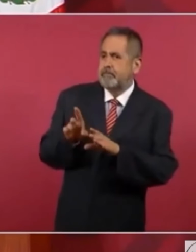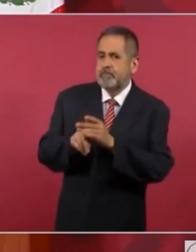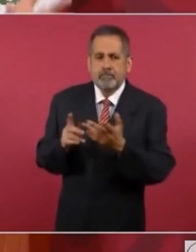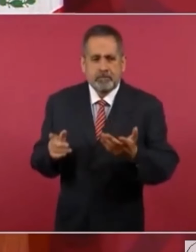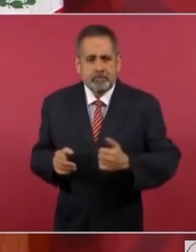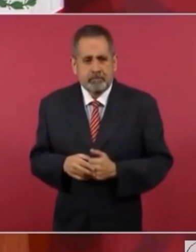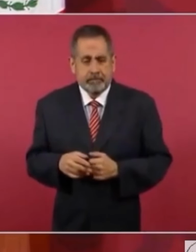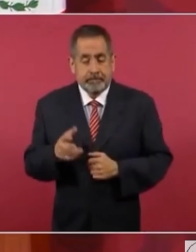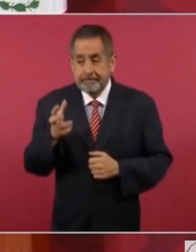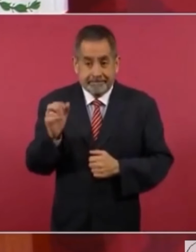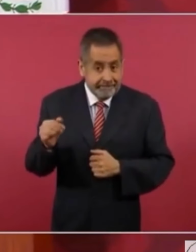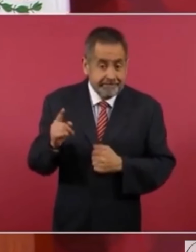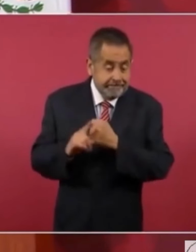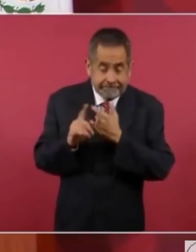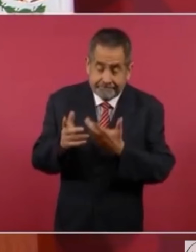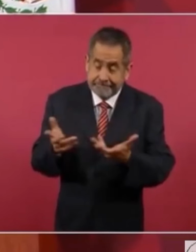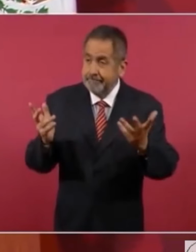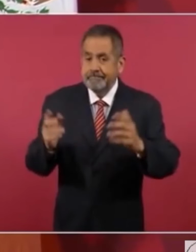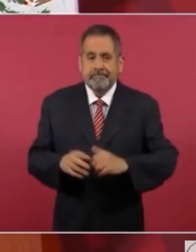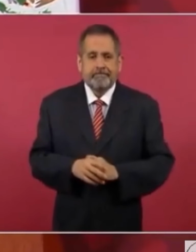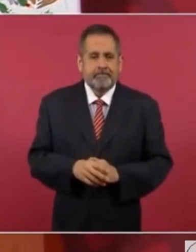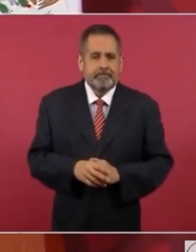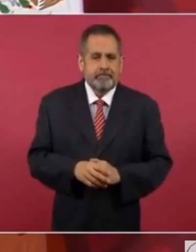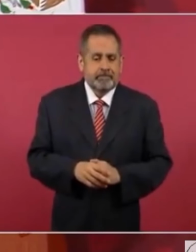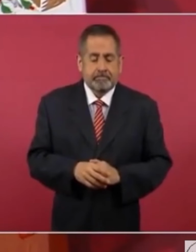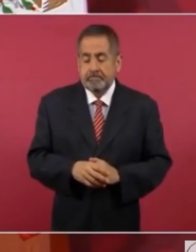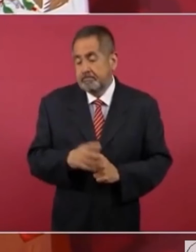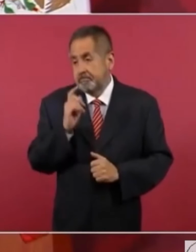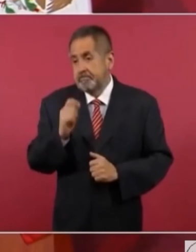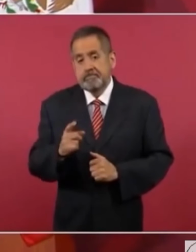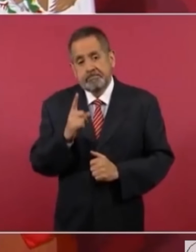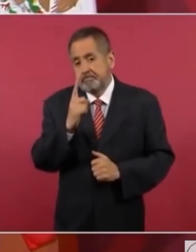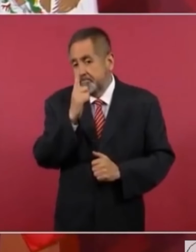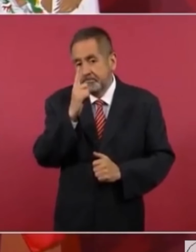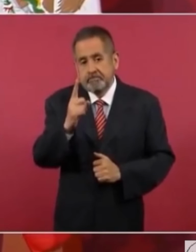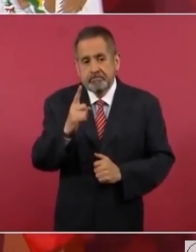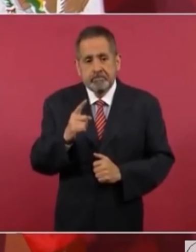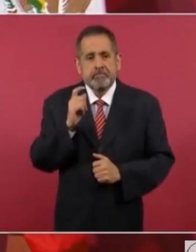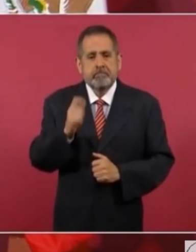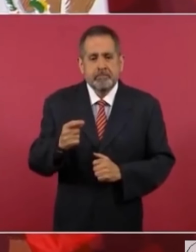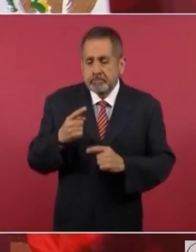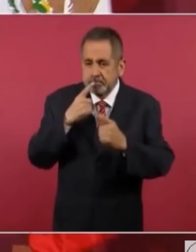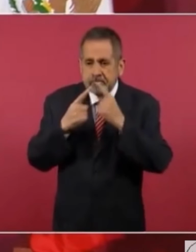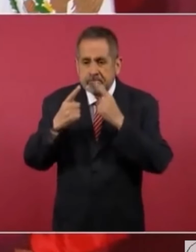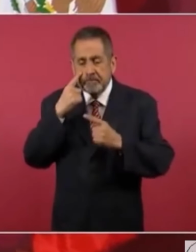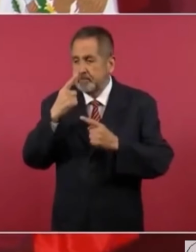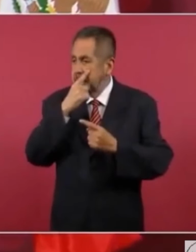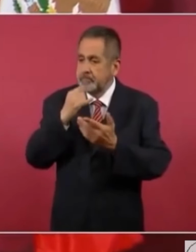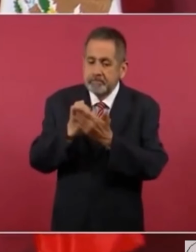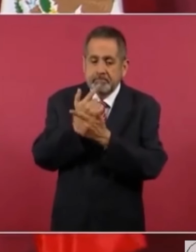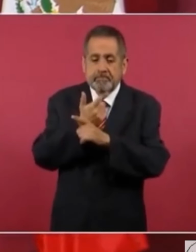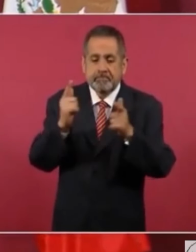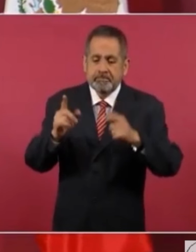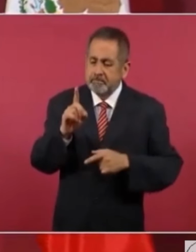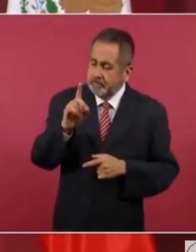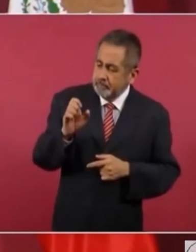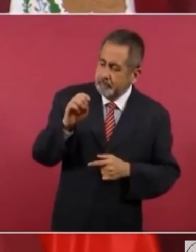una situación así. Pues no hay más que el método democrático.